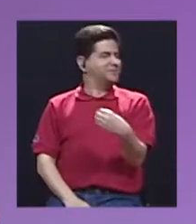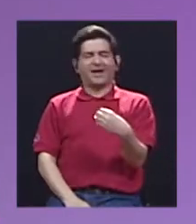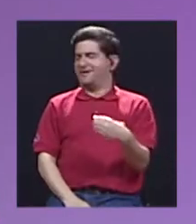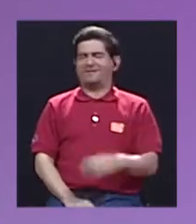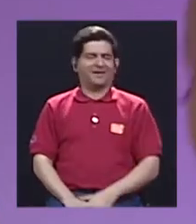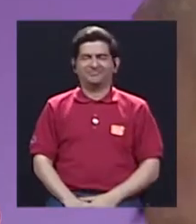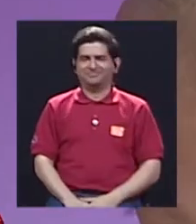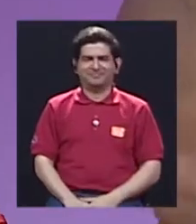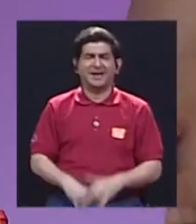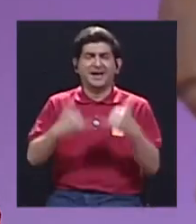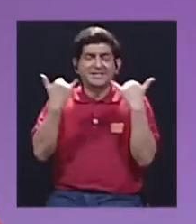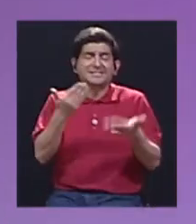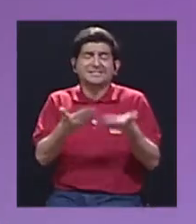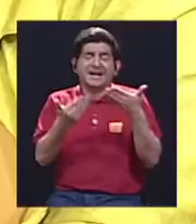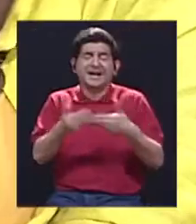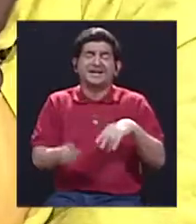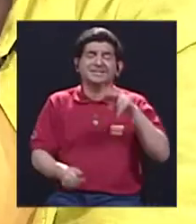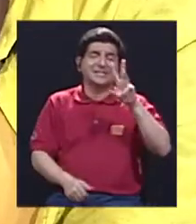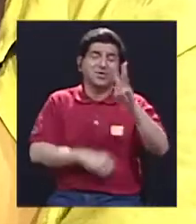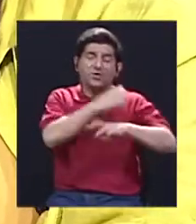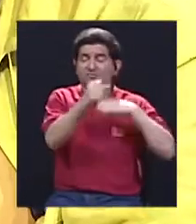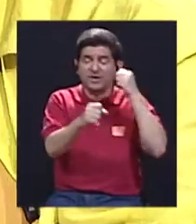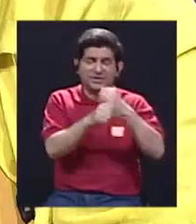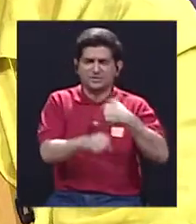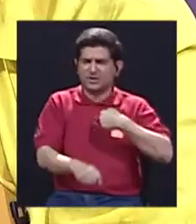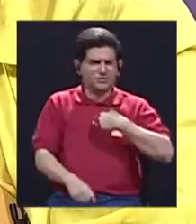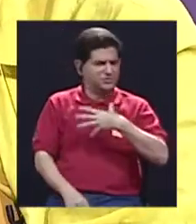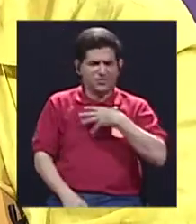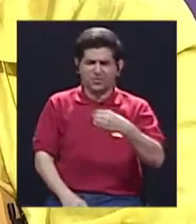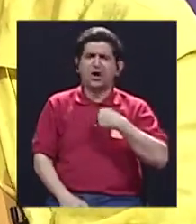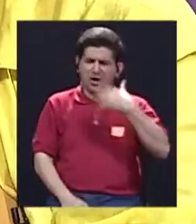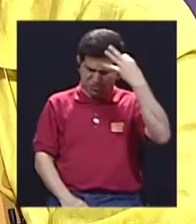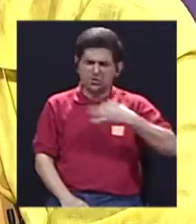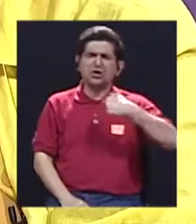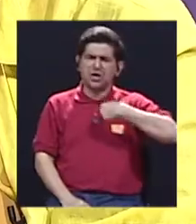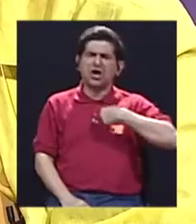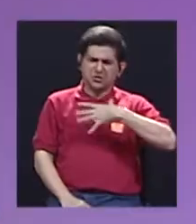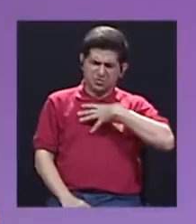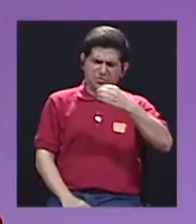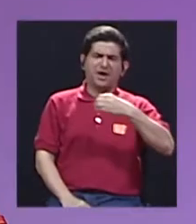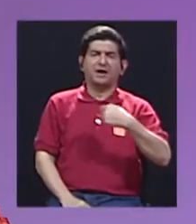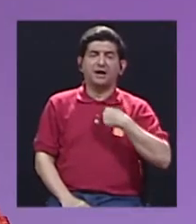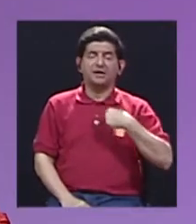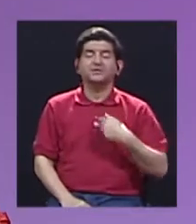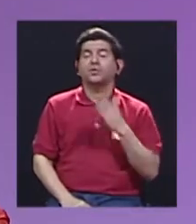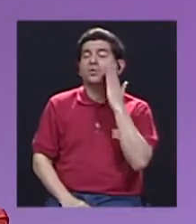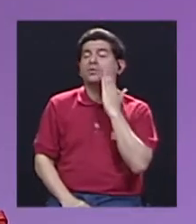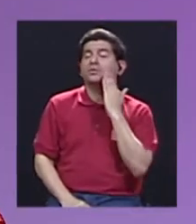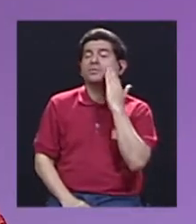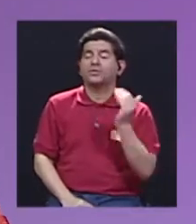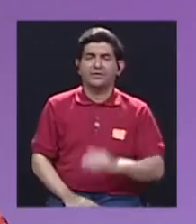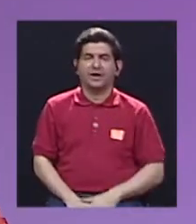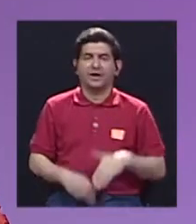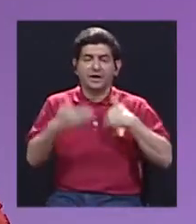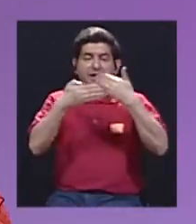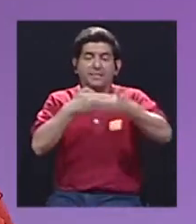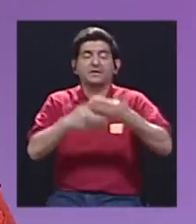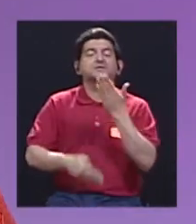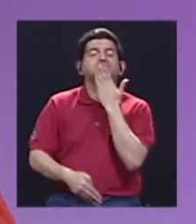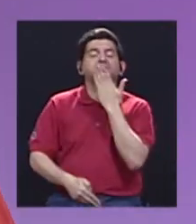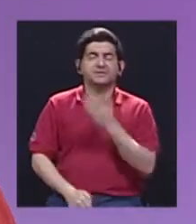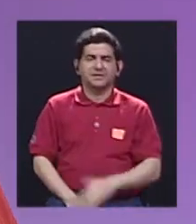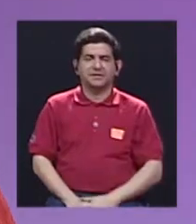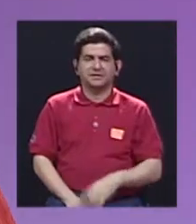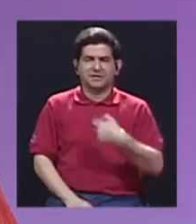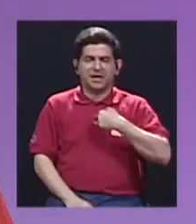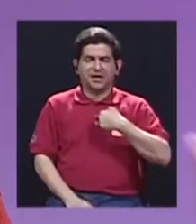que me di cuenta ya casi 26 años que yo no era blanca yo estaba segura que era blanca después me di cuenta que era morenita después que era jean bien después que